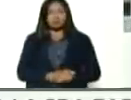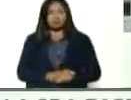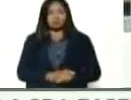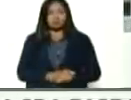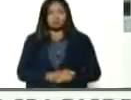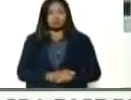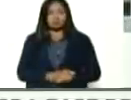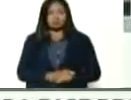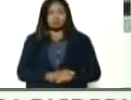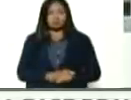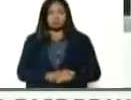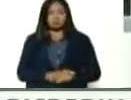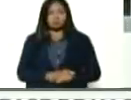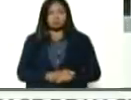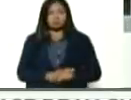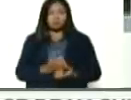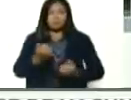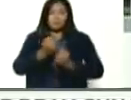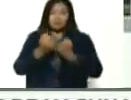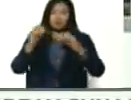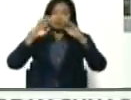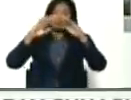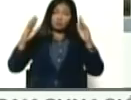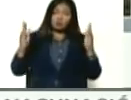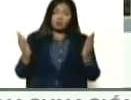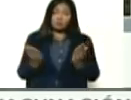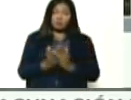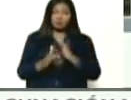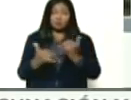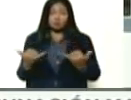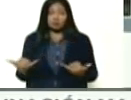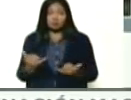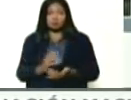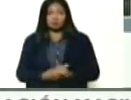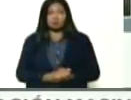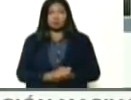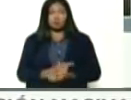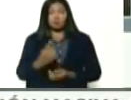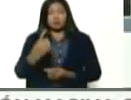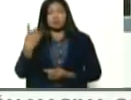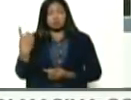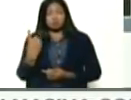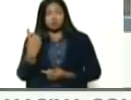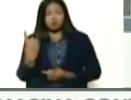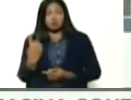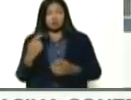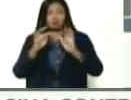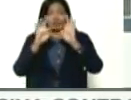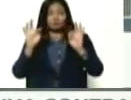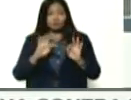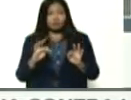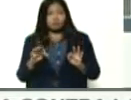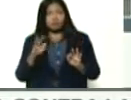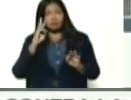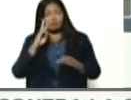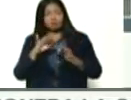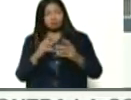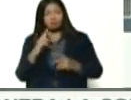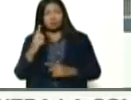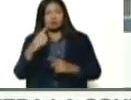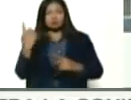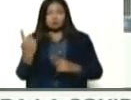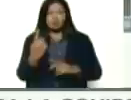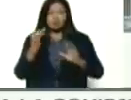colaborando con el mundo es una sola postura lo que me gusta una sola